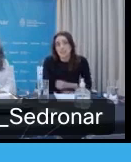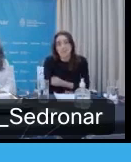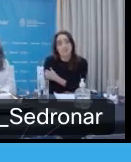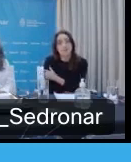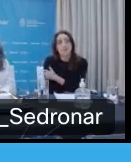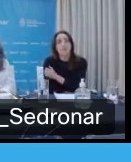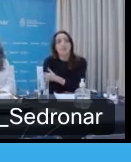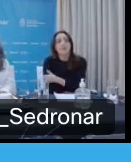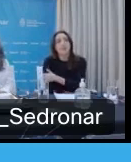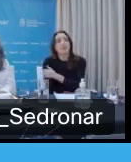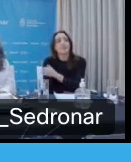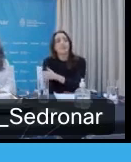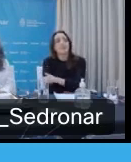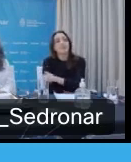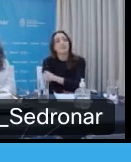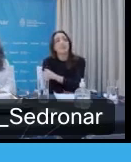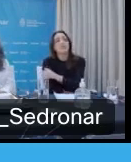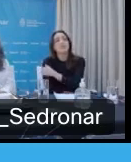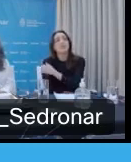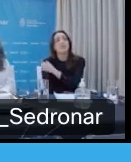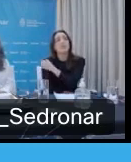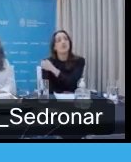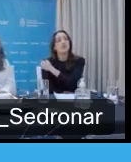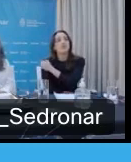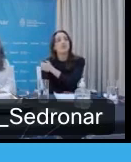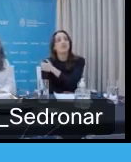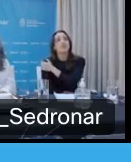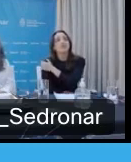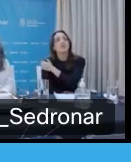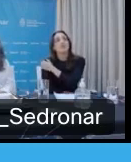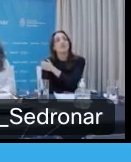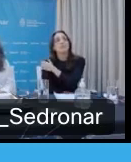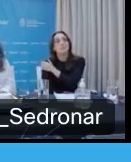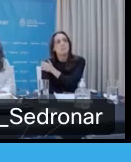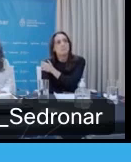quienes trabajen con el feminismo lo conocen.